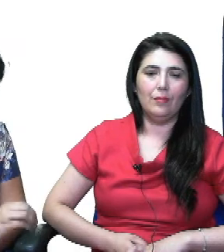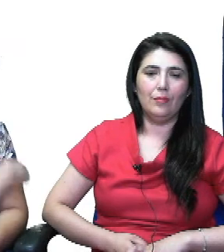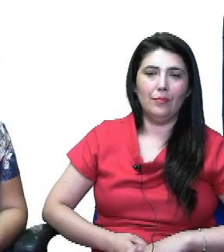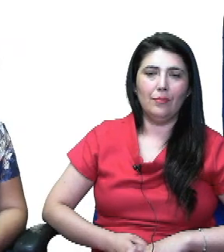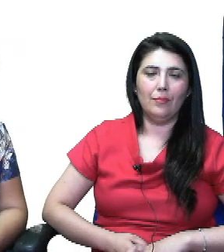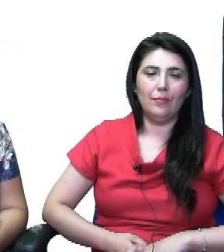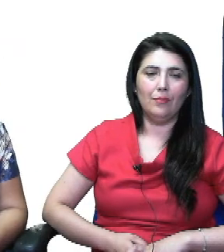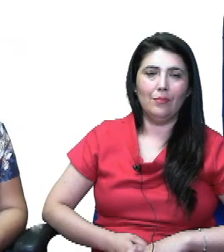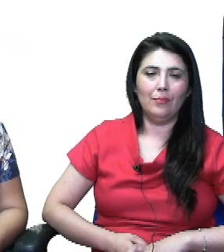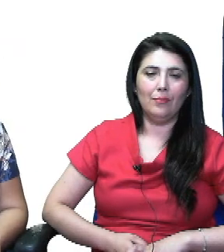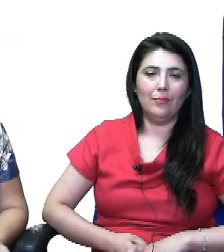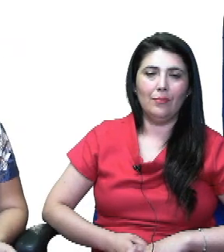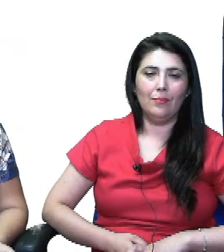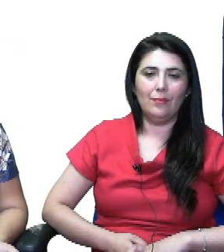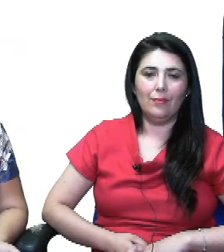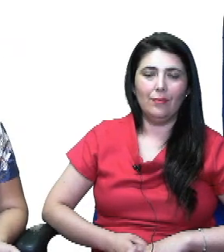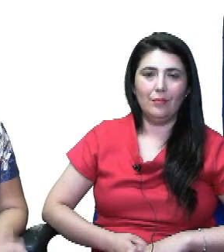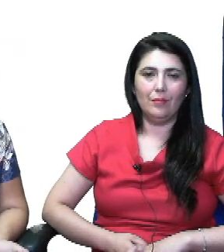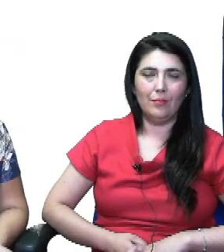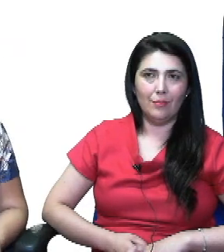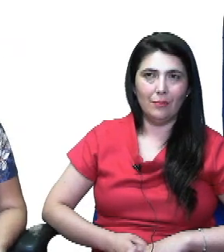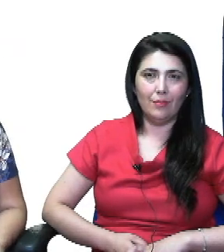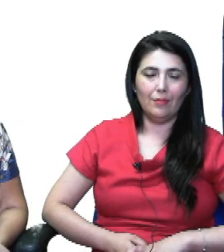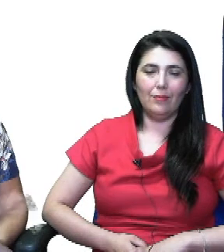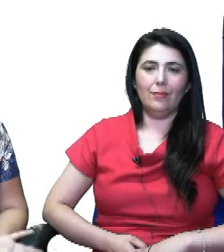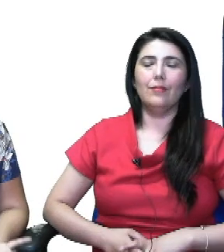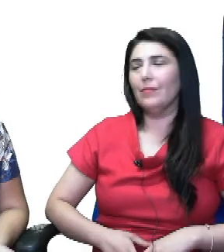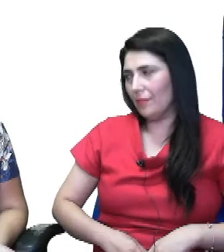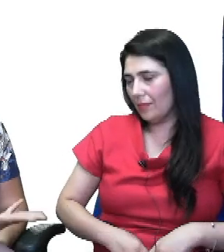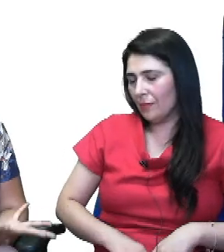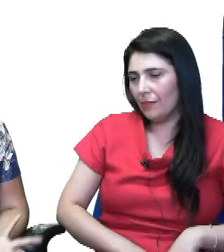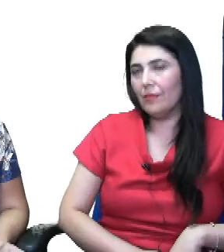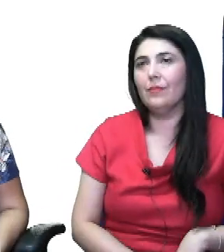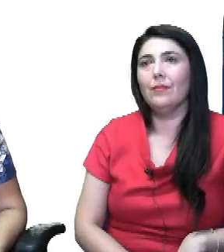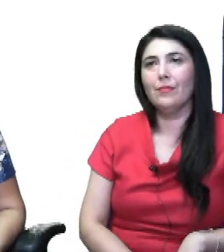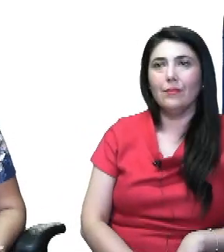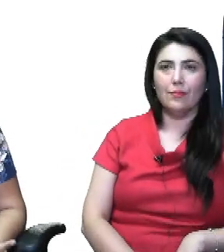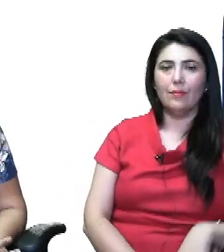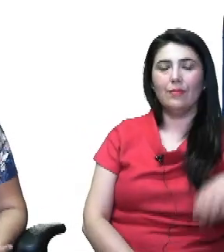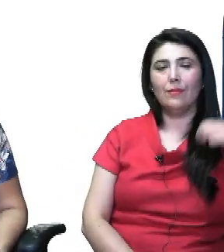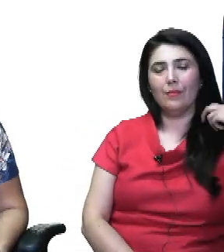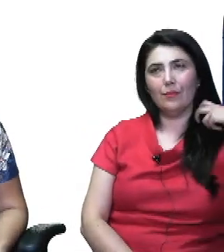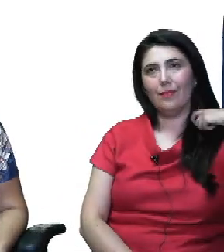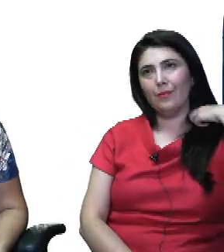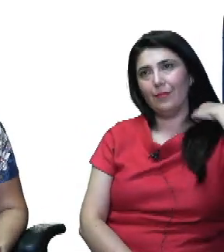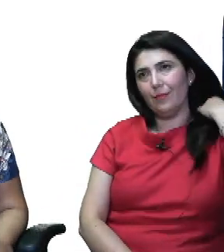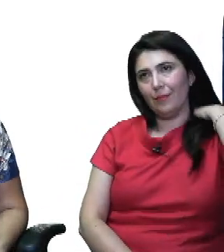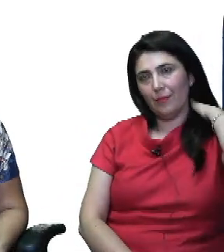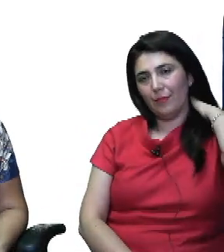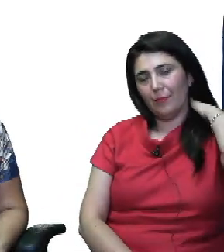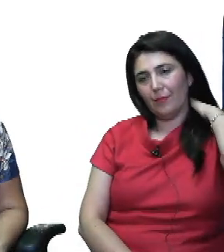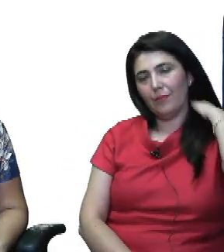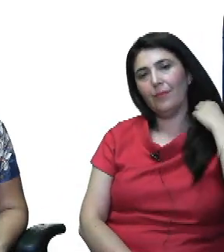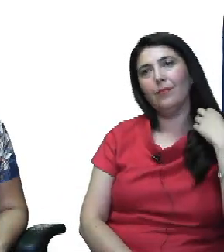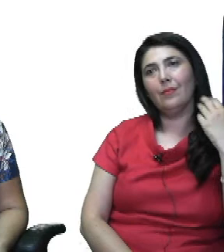asistencia, como de cuidado y apoyo que se les brinda. Esto es sumamente importante, como bien nos señalaba Paz, también en el modelo Cocoronoquea. Se describe